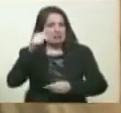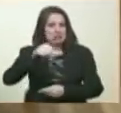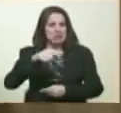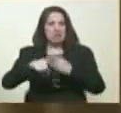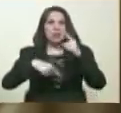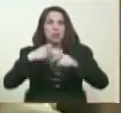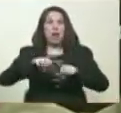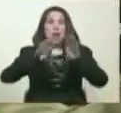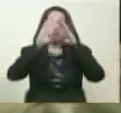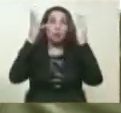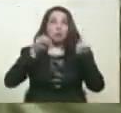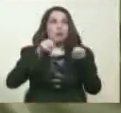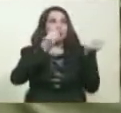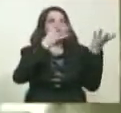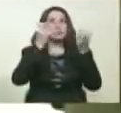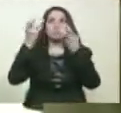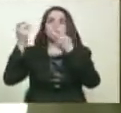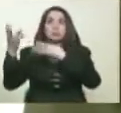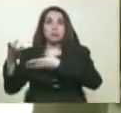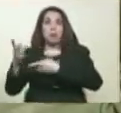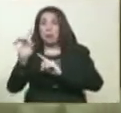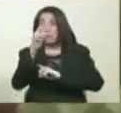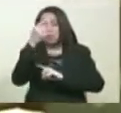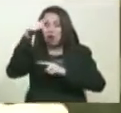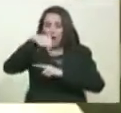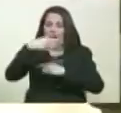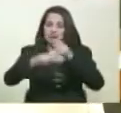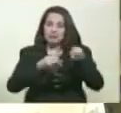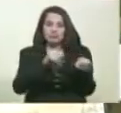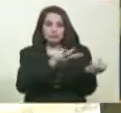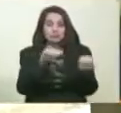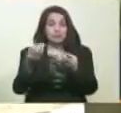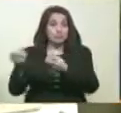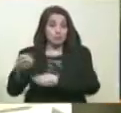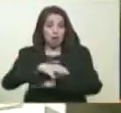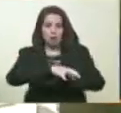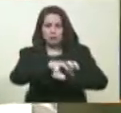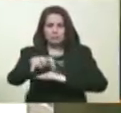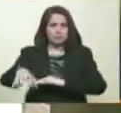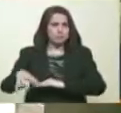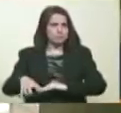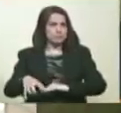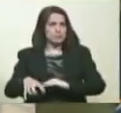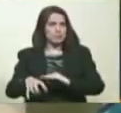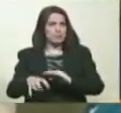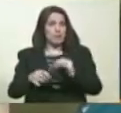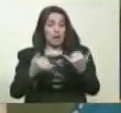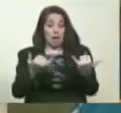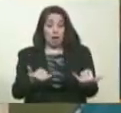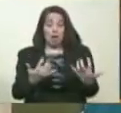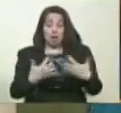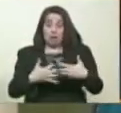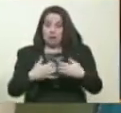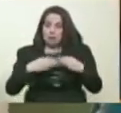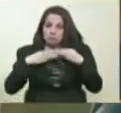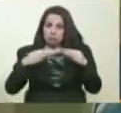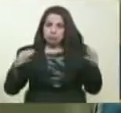primas primero Venezuela. Así mismo. Primero Venezuela. Y de aquí, bueno, para abrir espacios para